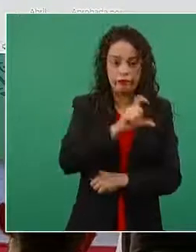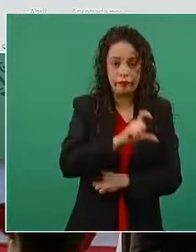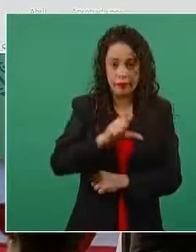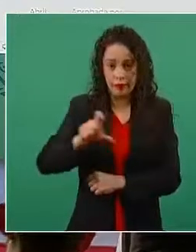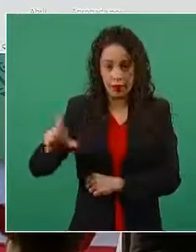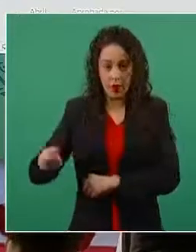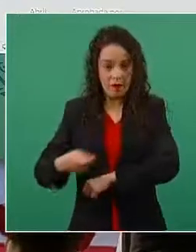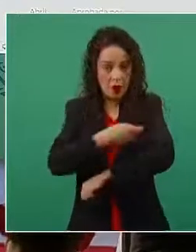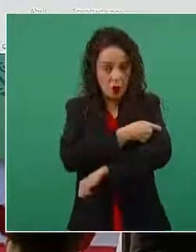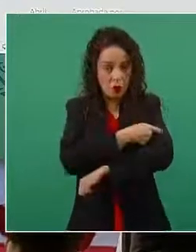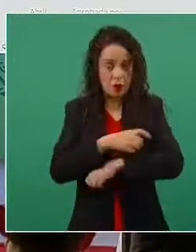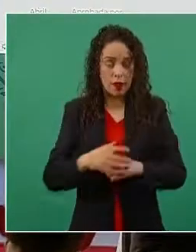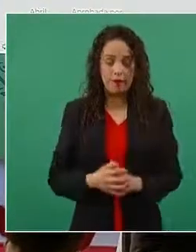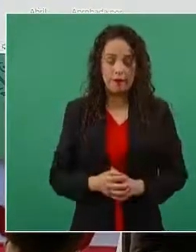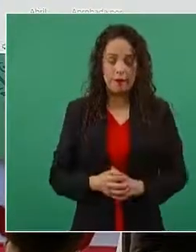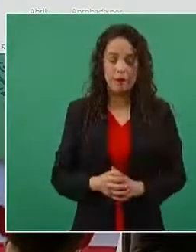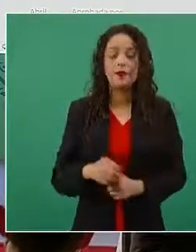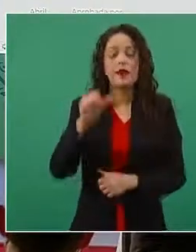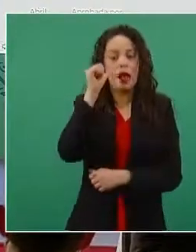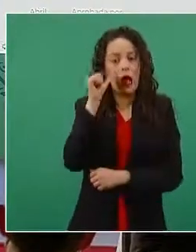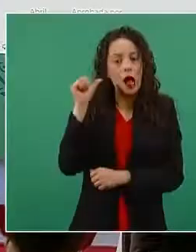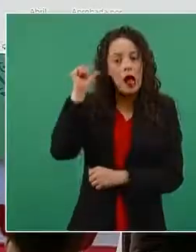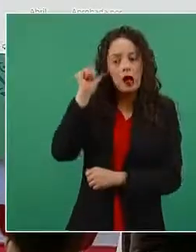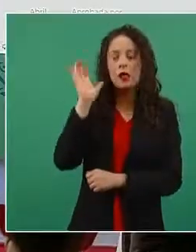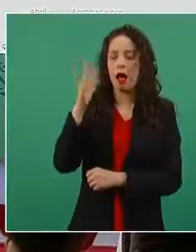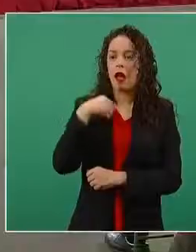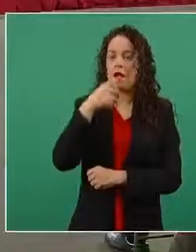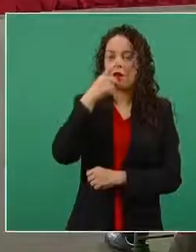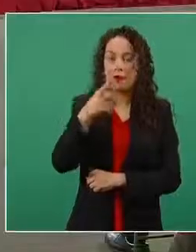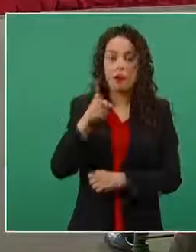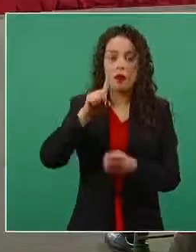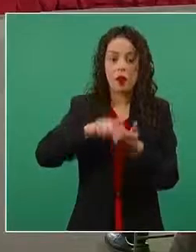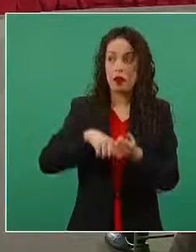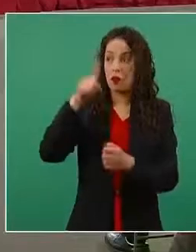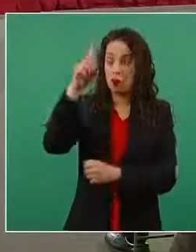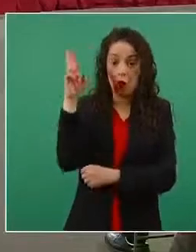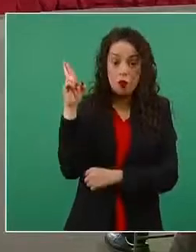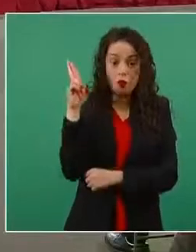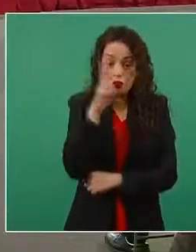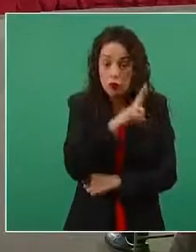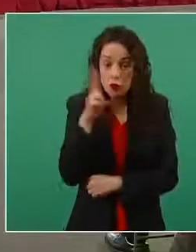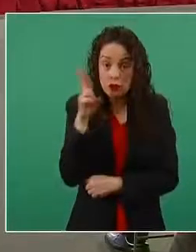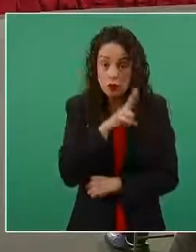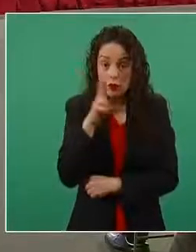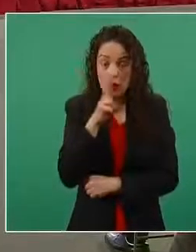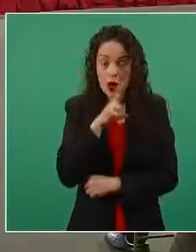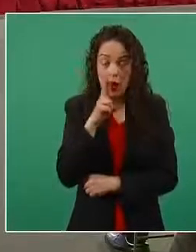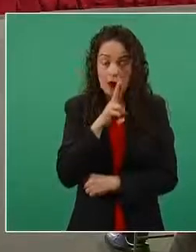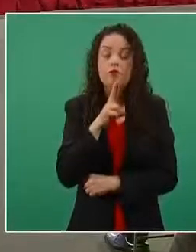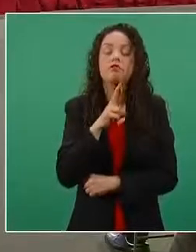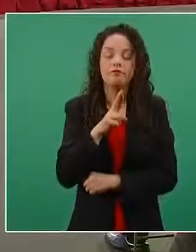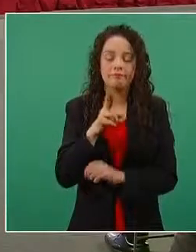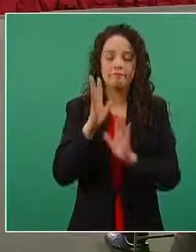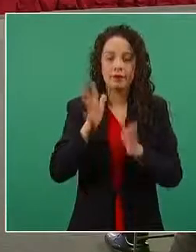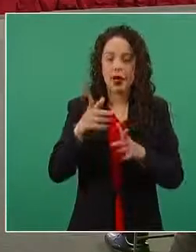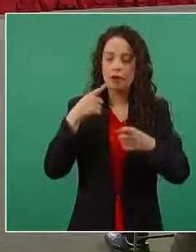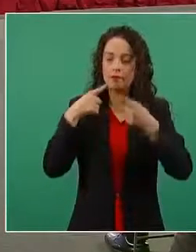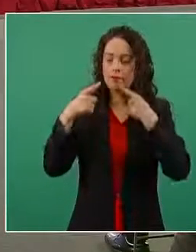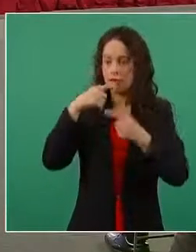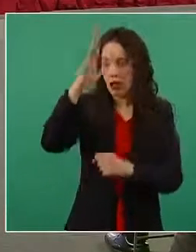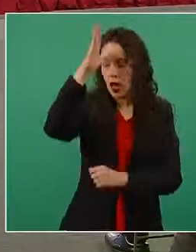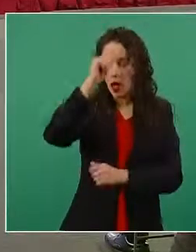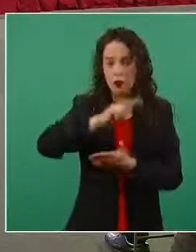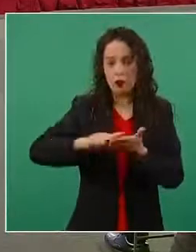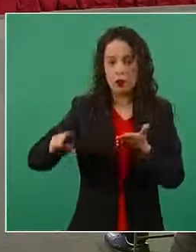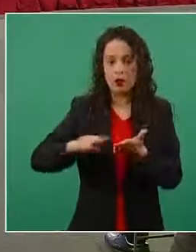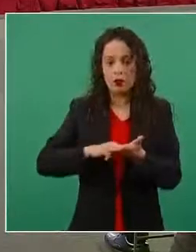Informarles. Ayer lo decía yo, con el Fondo Ruso tuvimos el acuerdo de abrir otra solicitud de